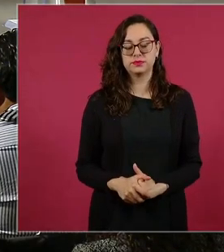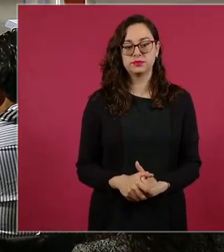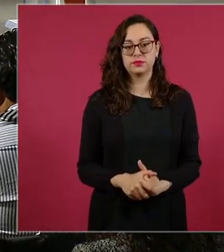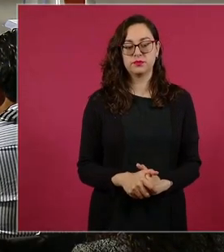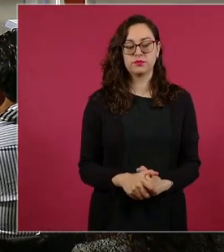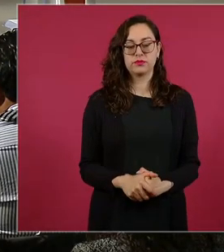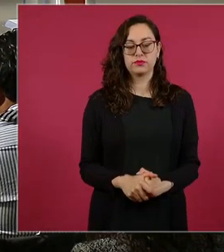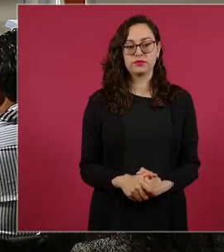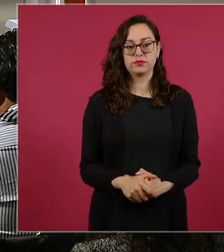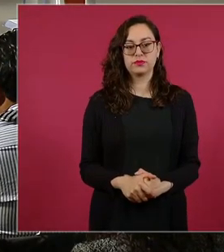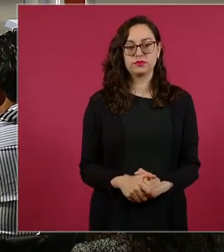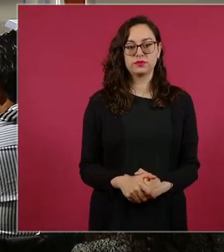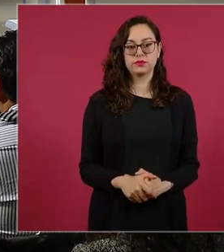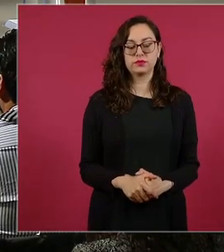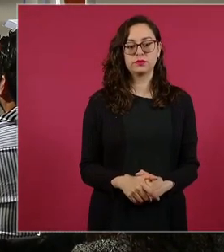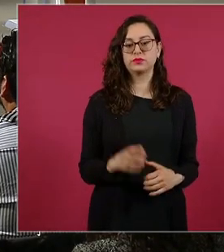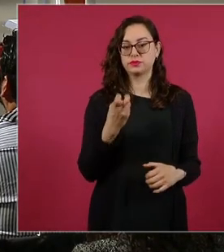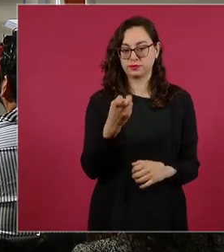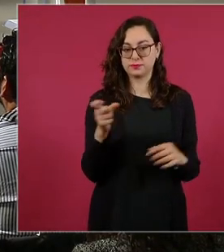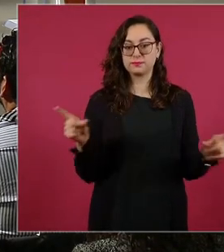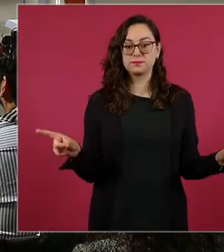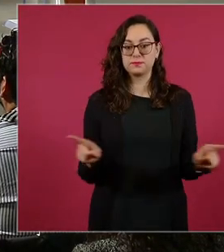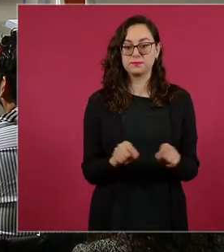Esto sería todo. Muchísimas gracias.